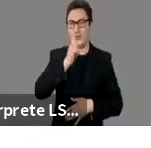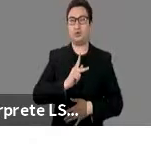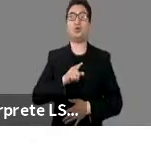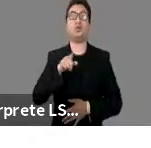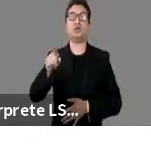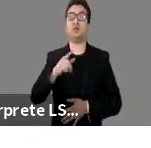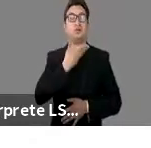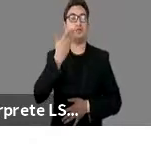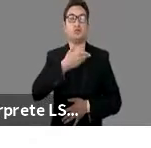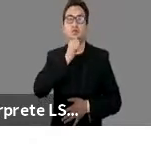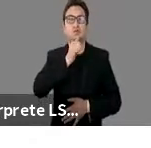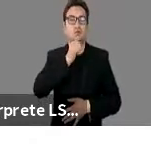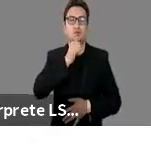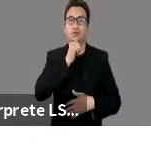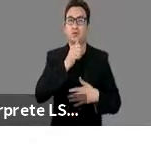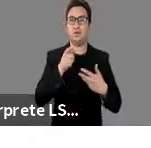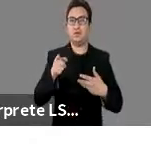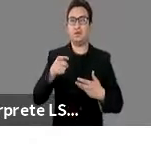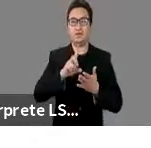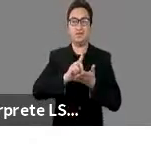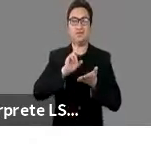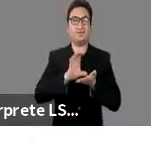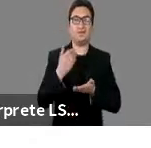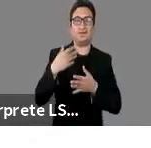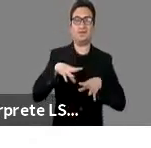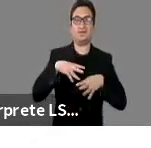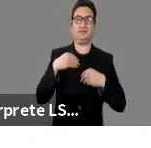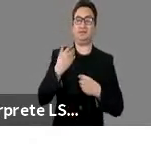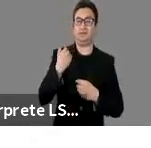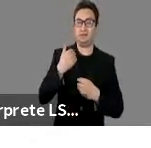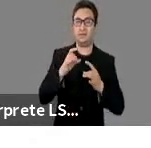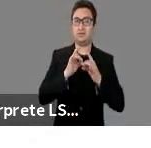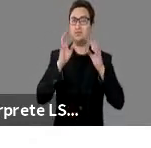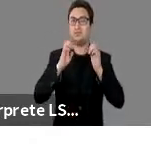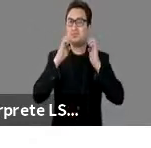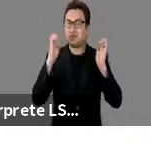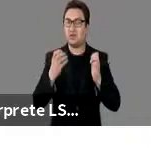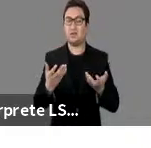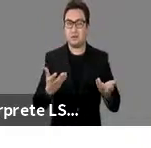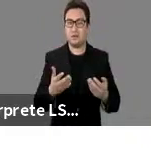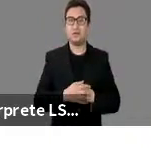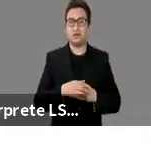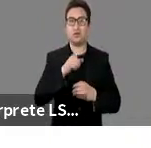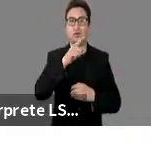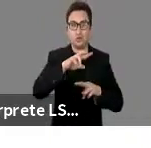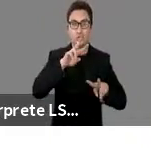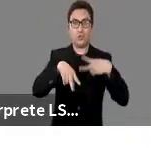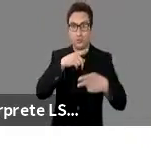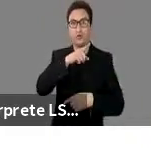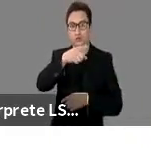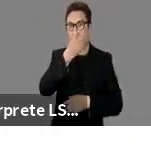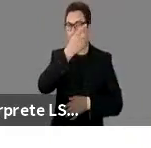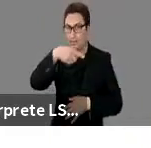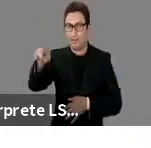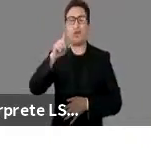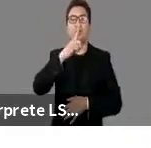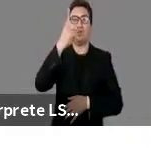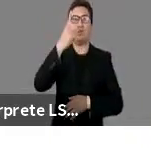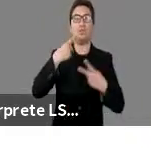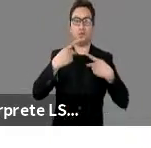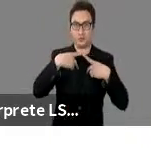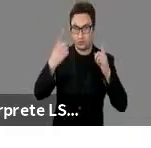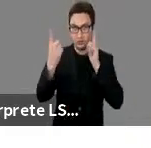la discapacidad visual de que estamos hablando, vaya, usted manda a una persona que se entreviste con él y que lo